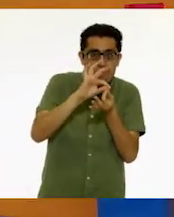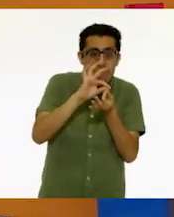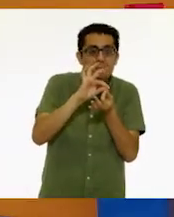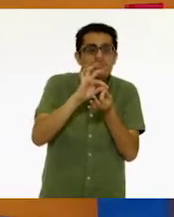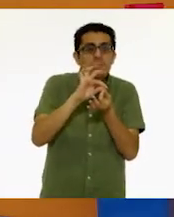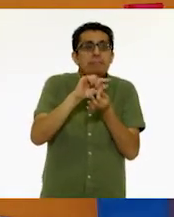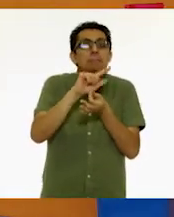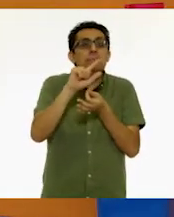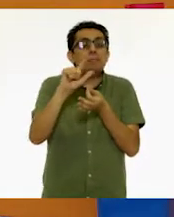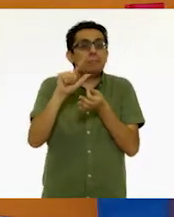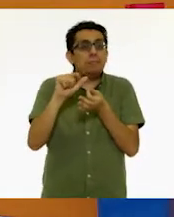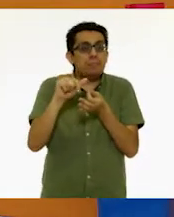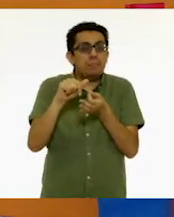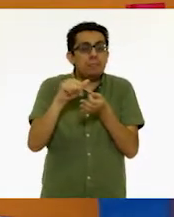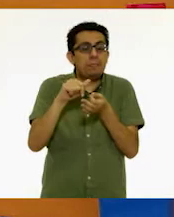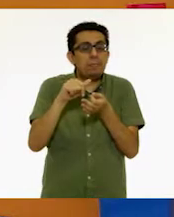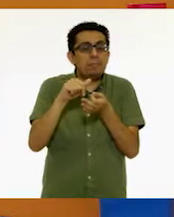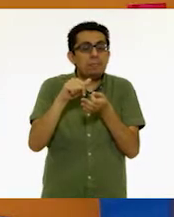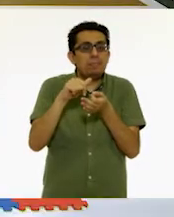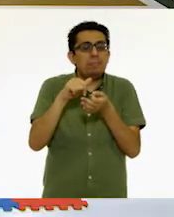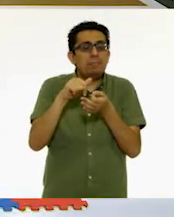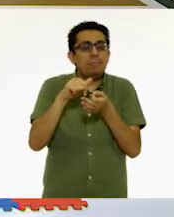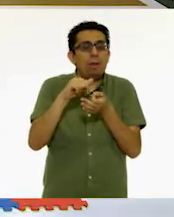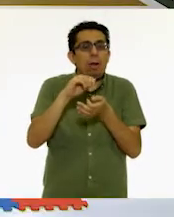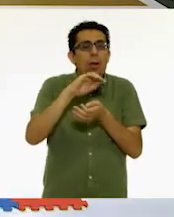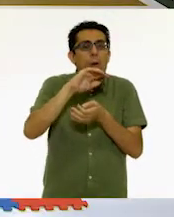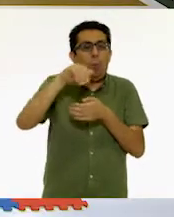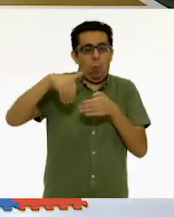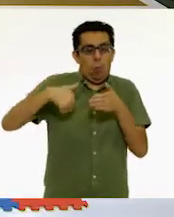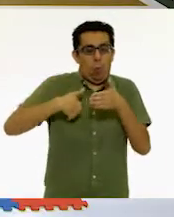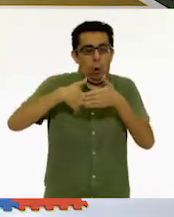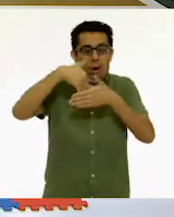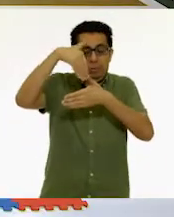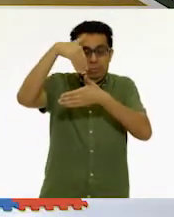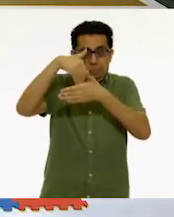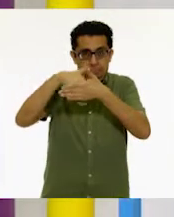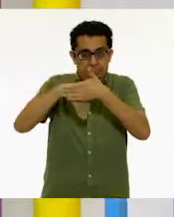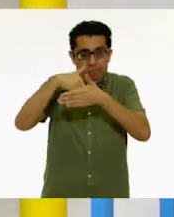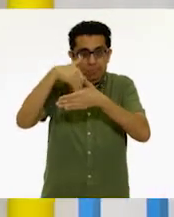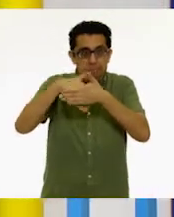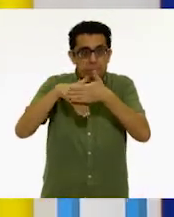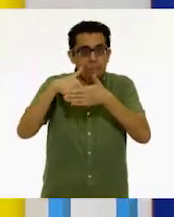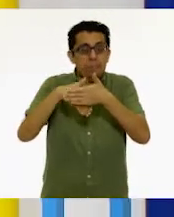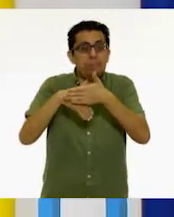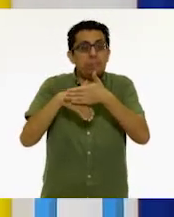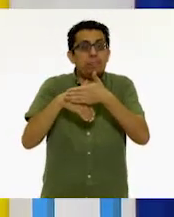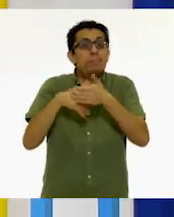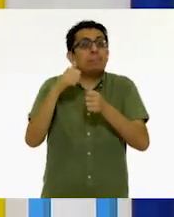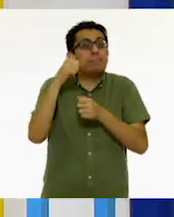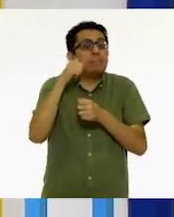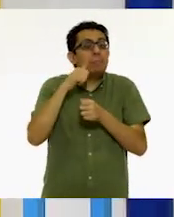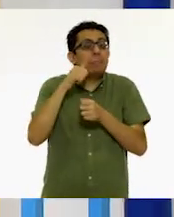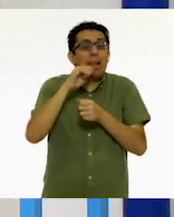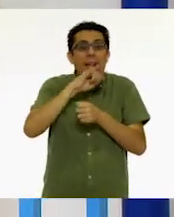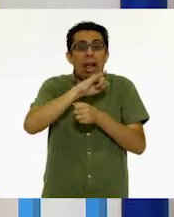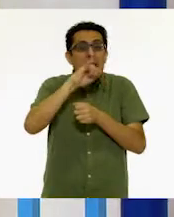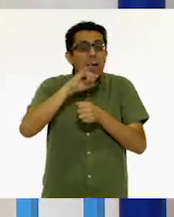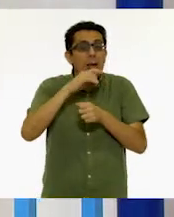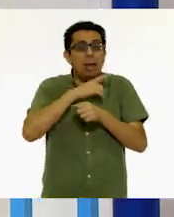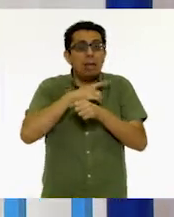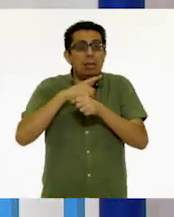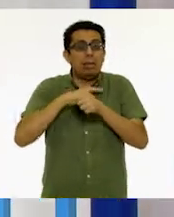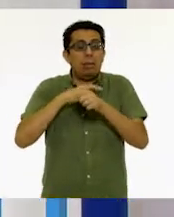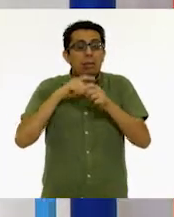orillita. Y lo metemos en la bolsa. Okay. Y, sí, y recuerden que siempre que lo tengan así, nunca hay que tocar esta parte del centro,